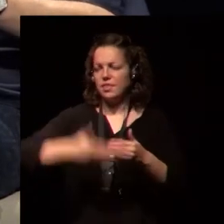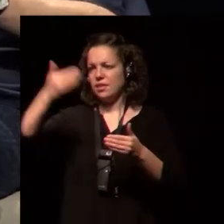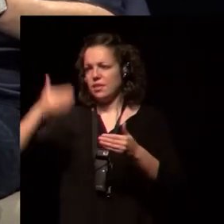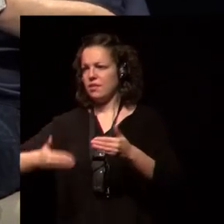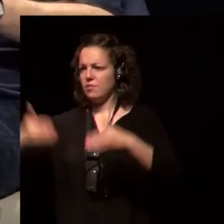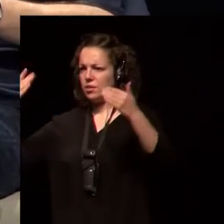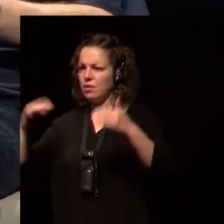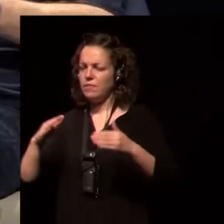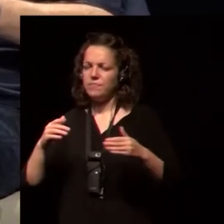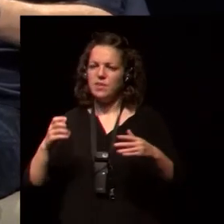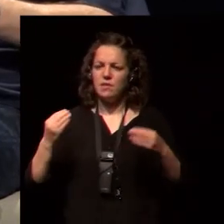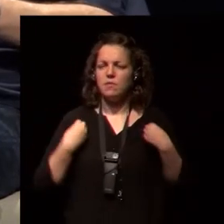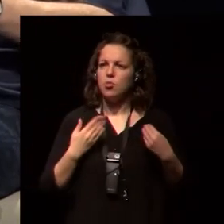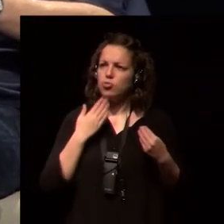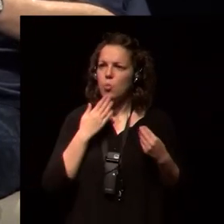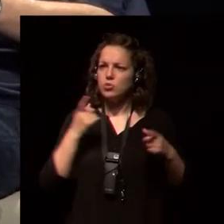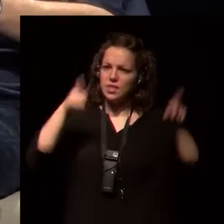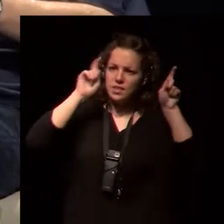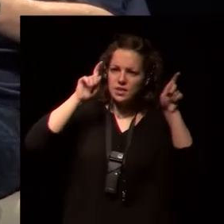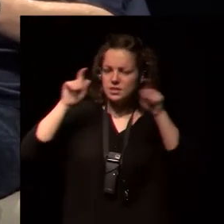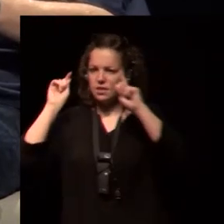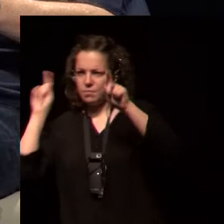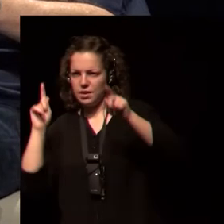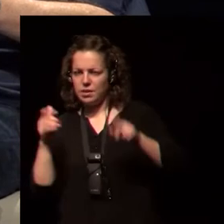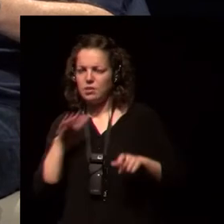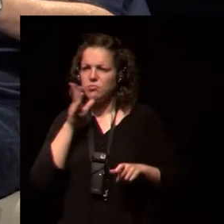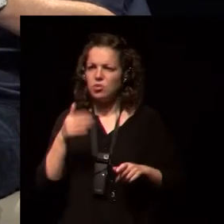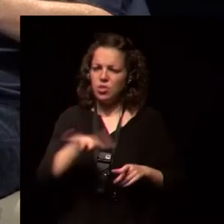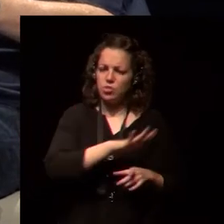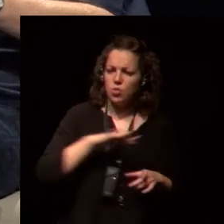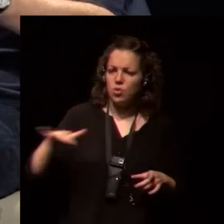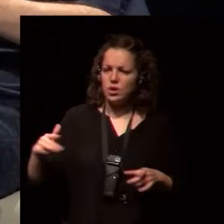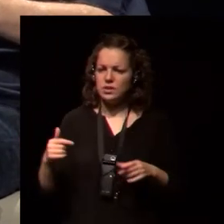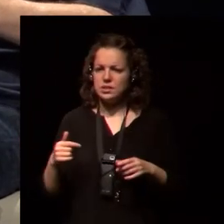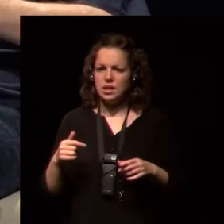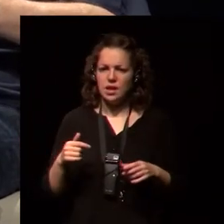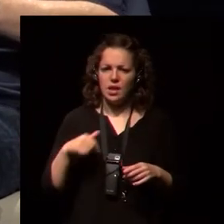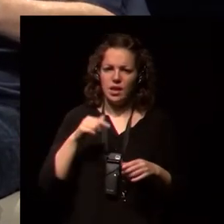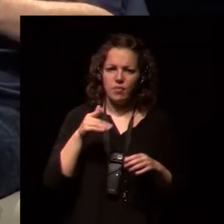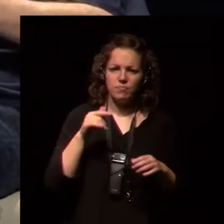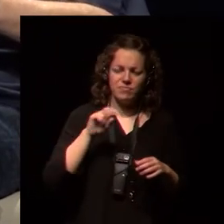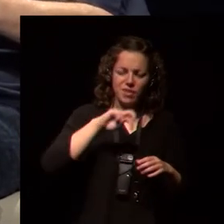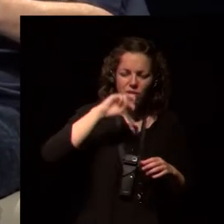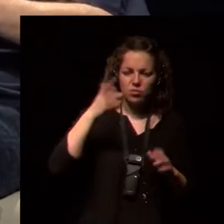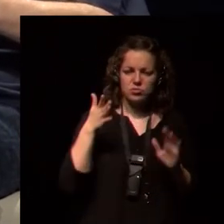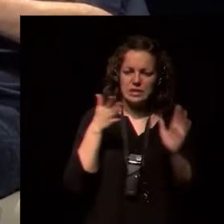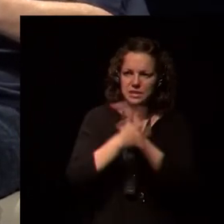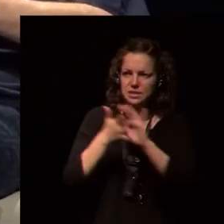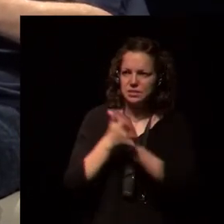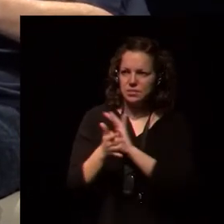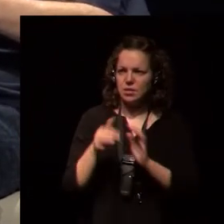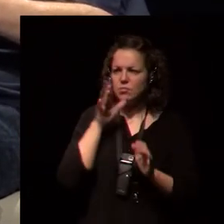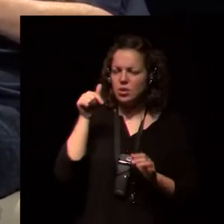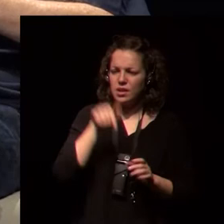disciplinas, entre los territorios que defienden otros, porque es allí donde tienen su vida